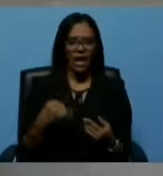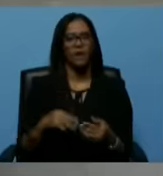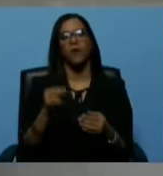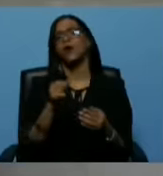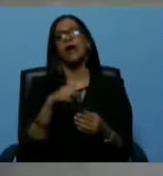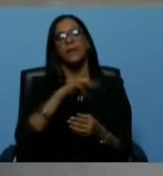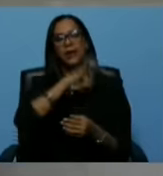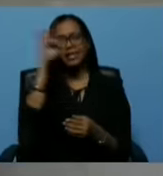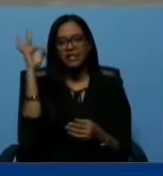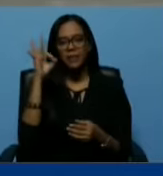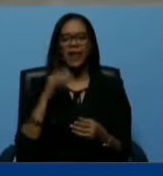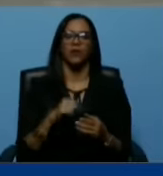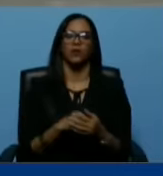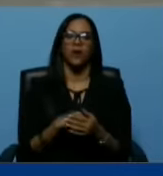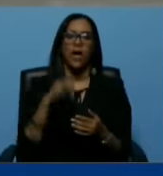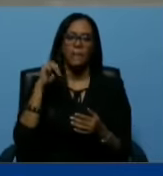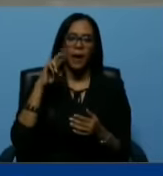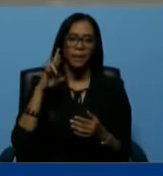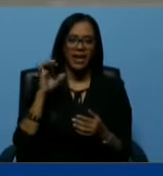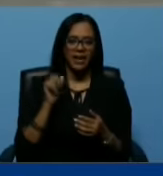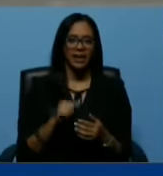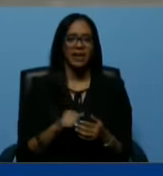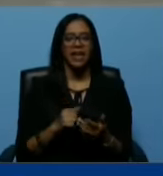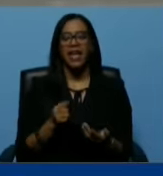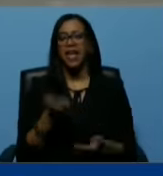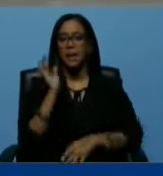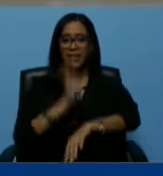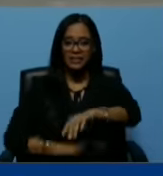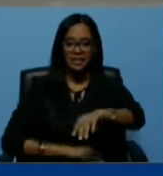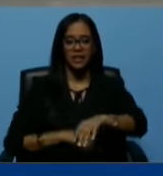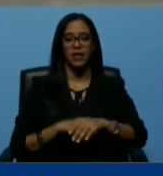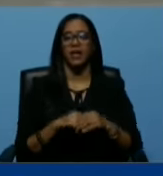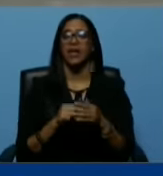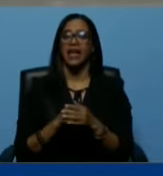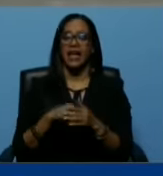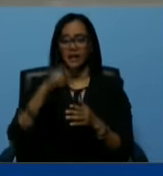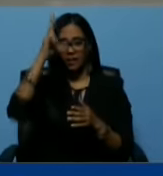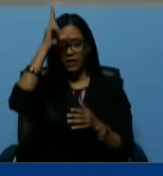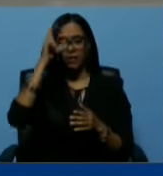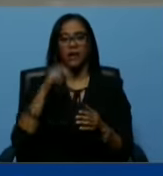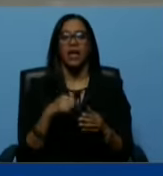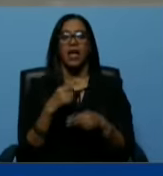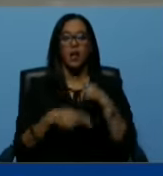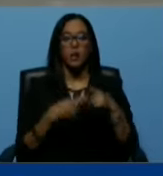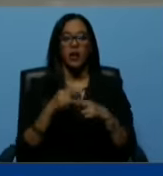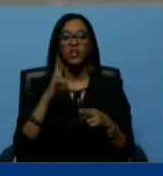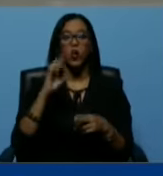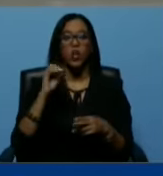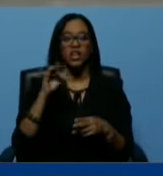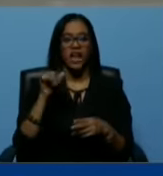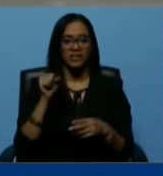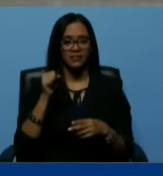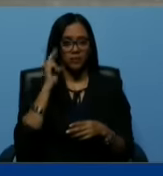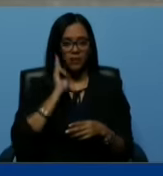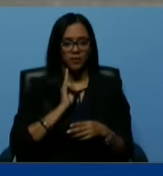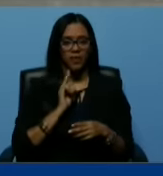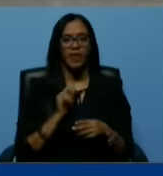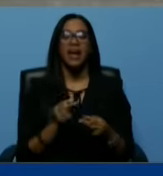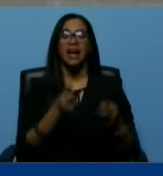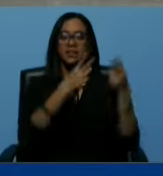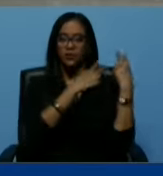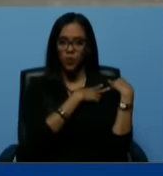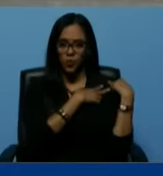en Mamera, en Barcelona, en Punto Fijo, en Puerto Ordaz. Asumí el compromiso con ustedes